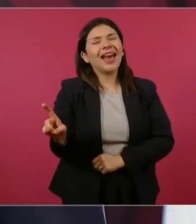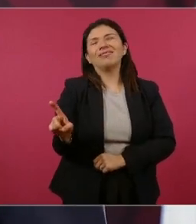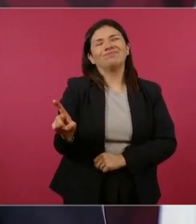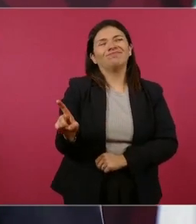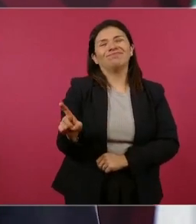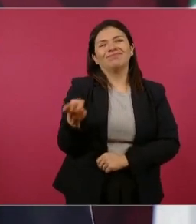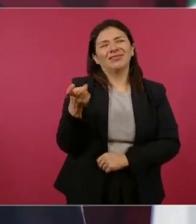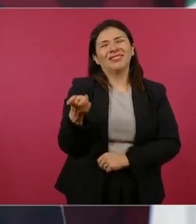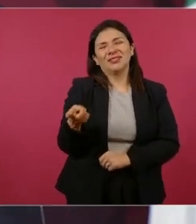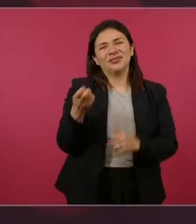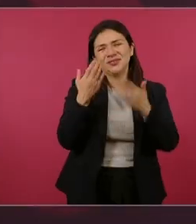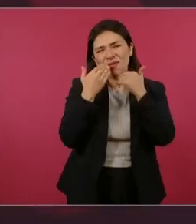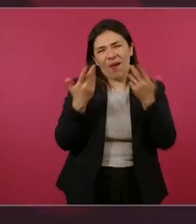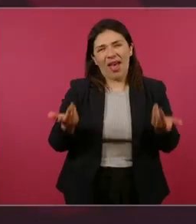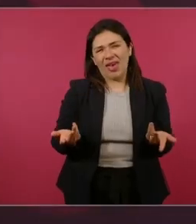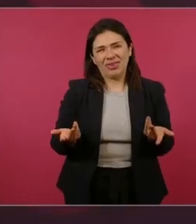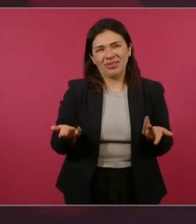nada.